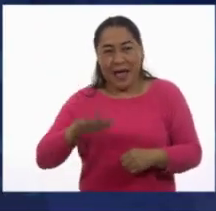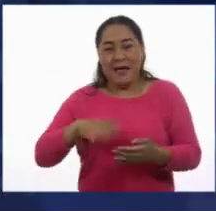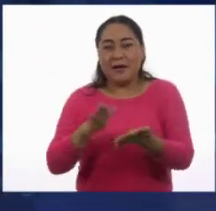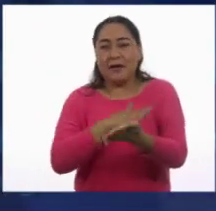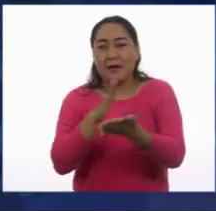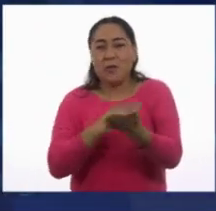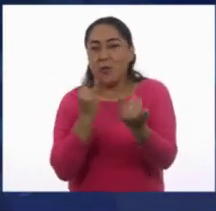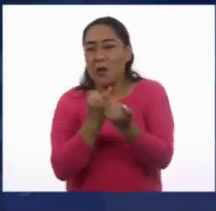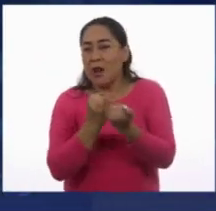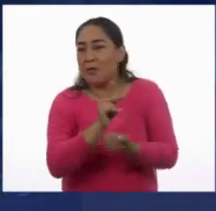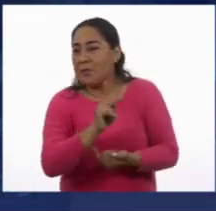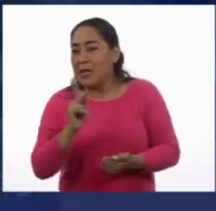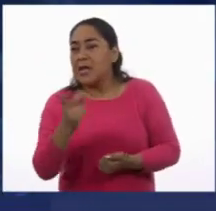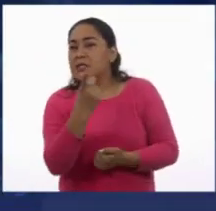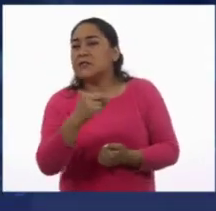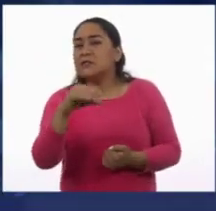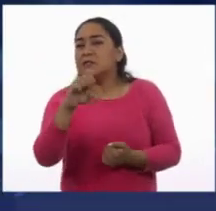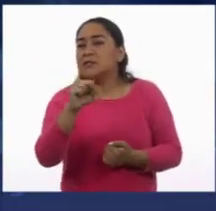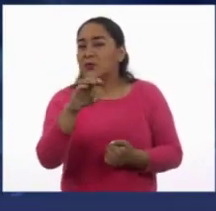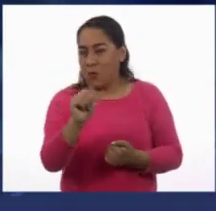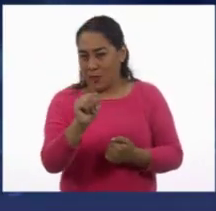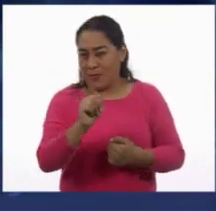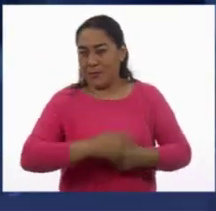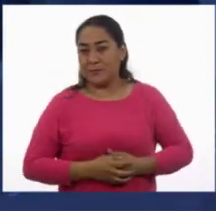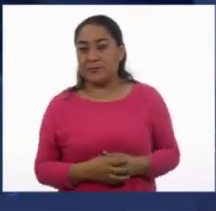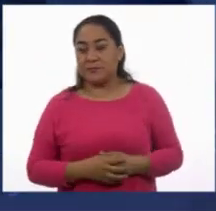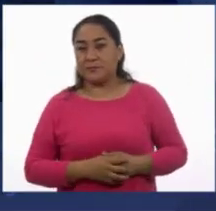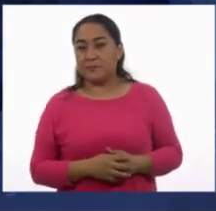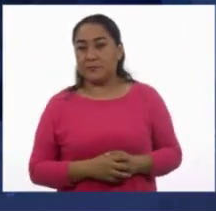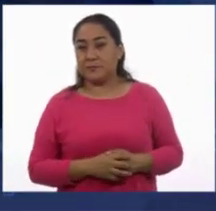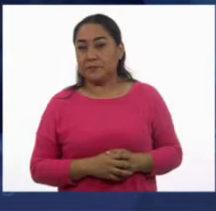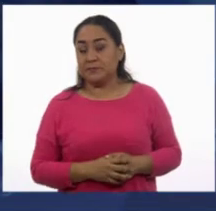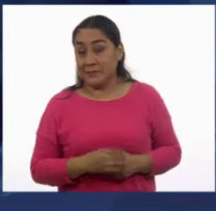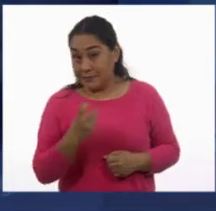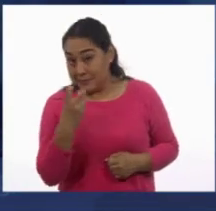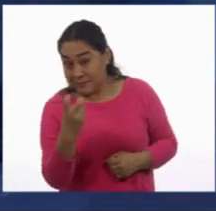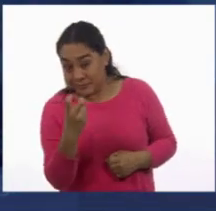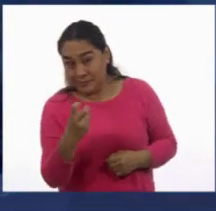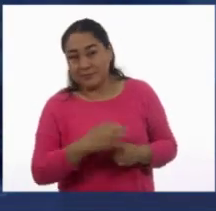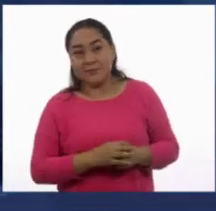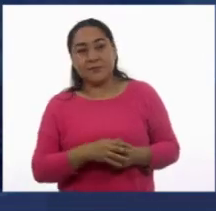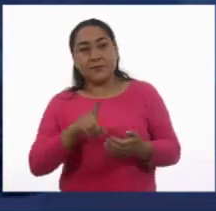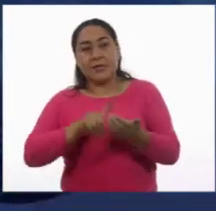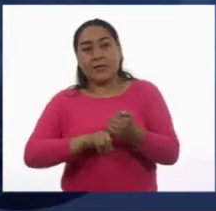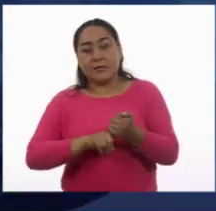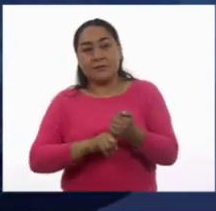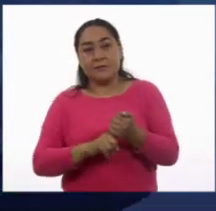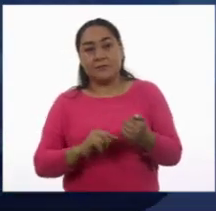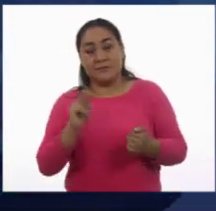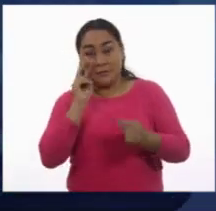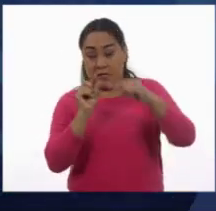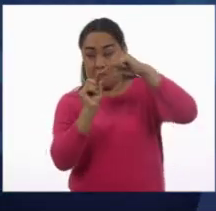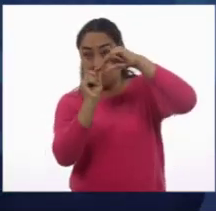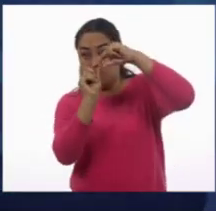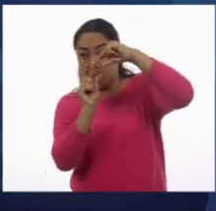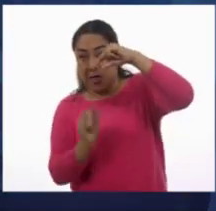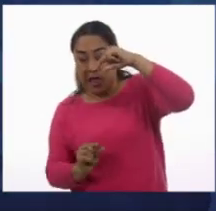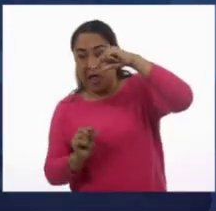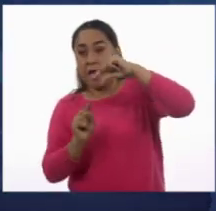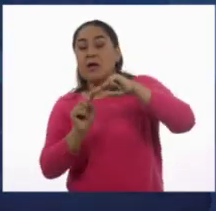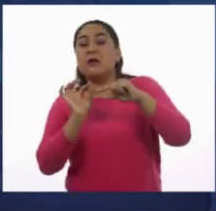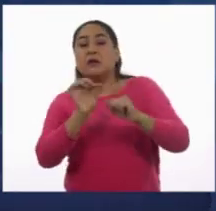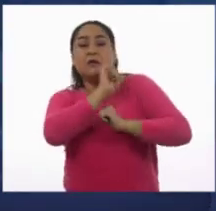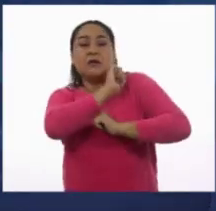página 169. Ahí tenemos el portaaviones, que va a ser el más largo, que va a